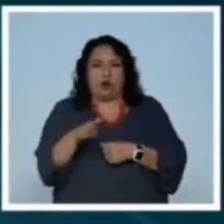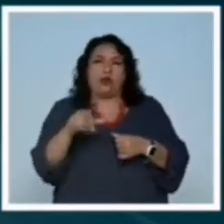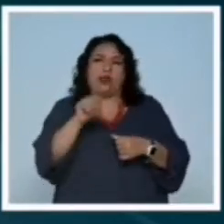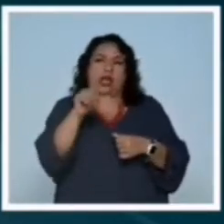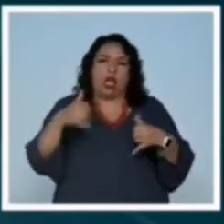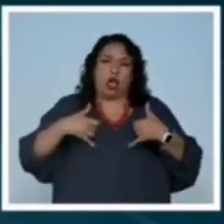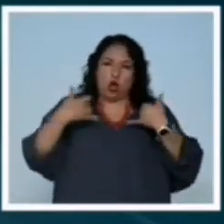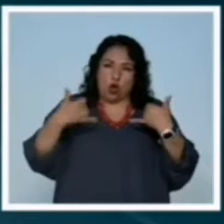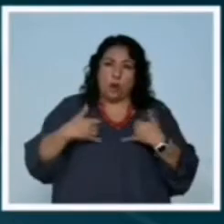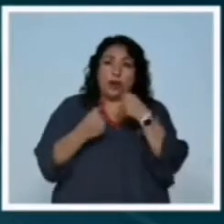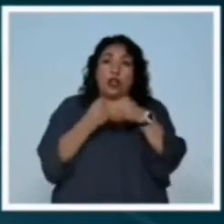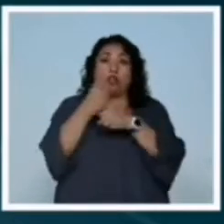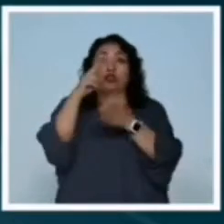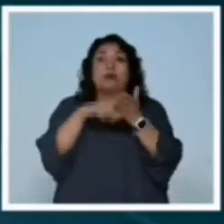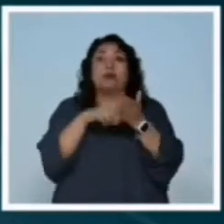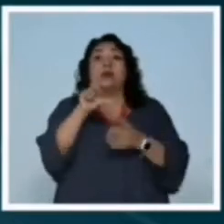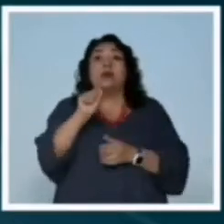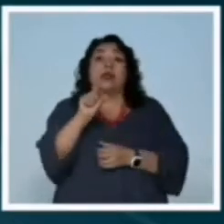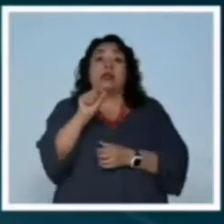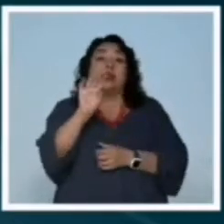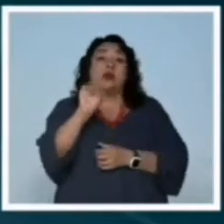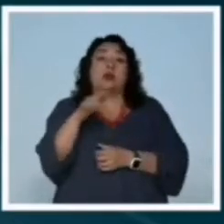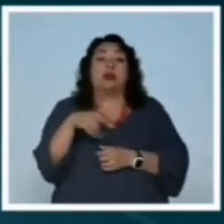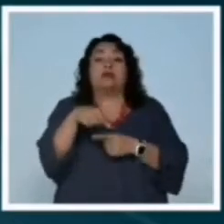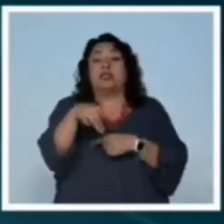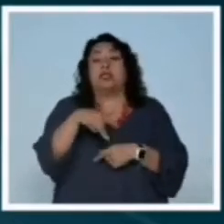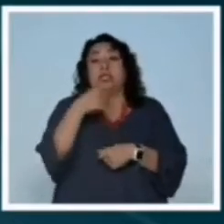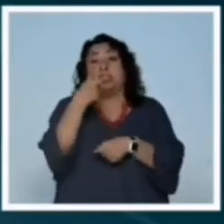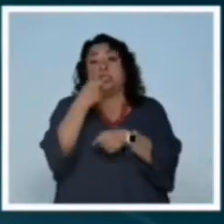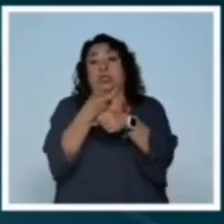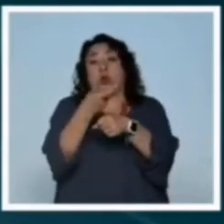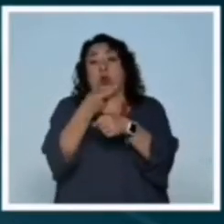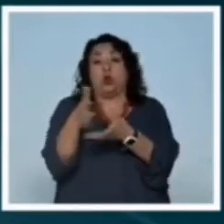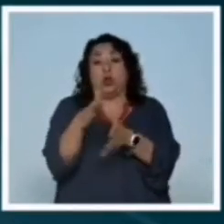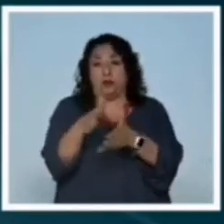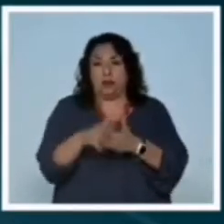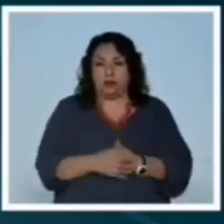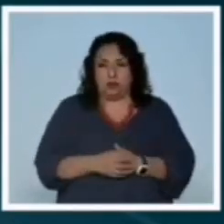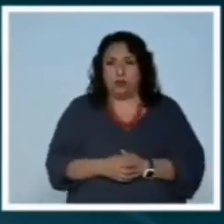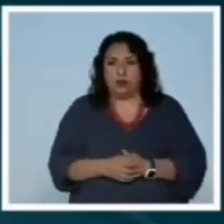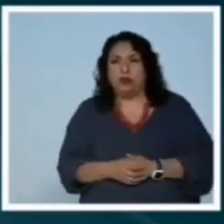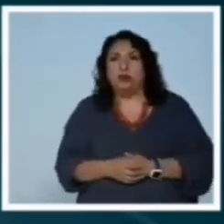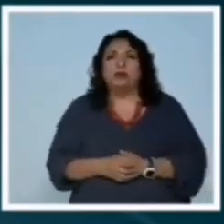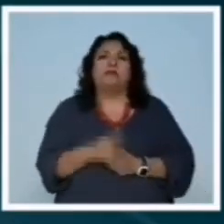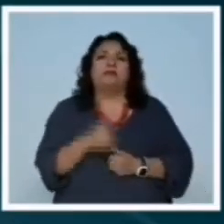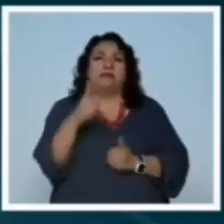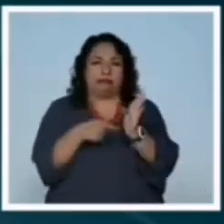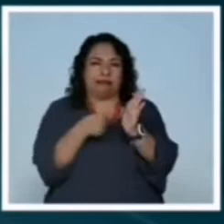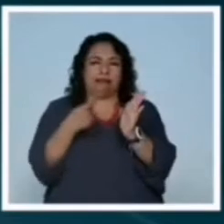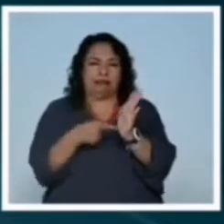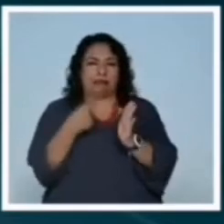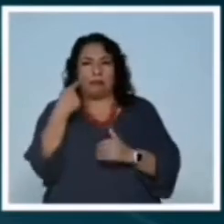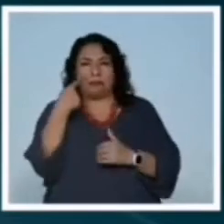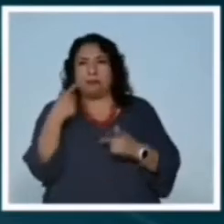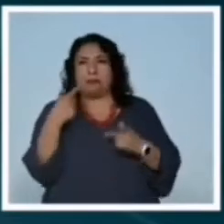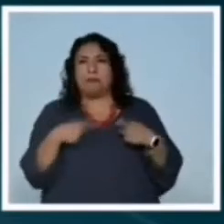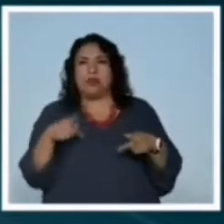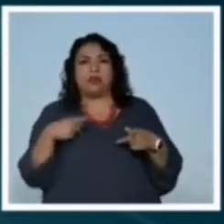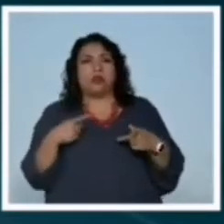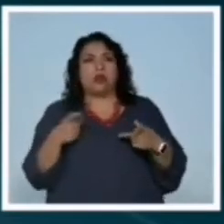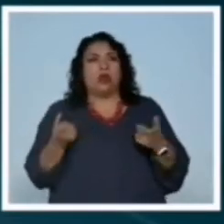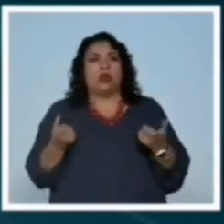y en el 2029 se calcula que será la segunda en muchas ocasiones son personas sumamente